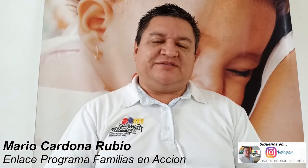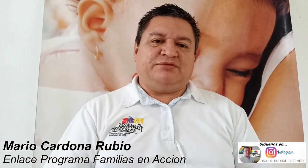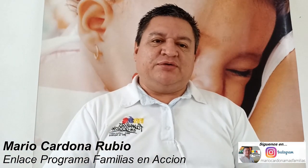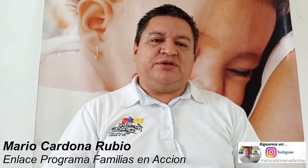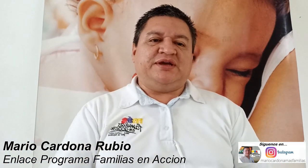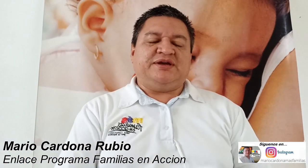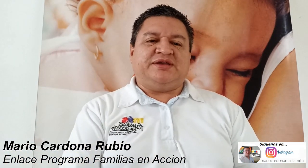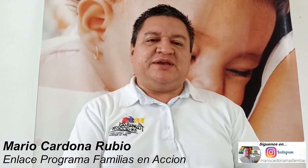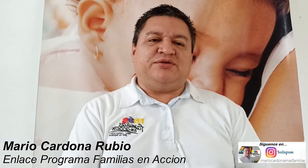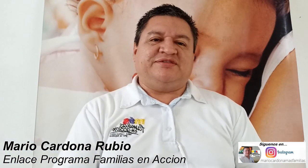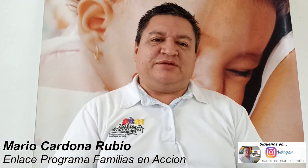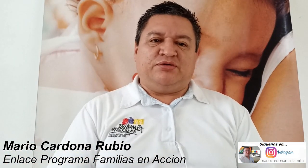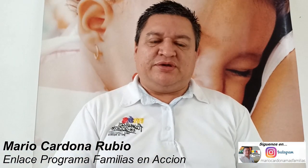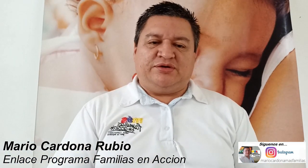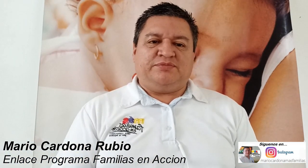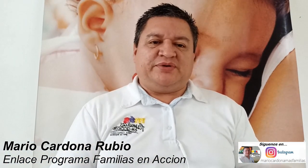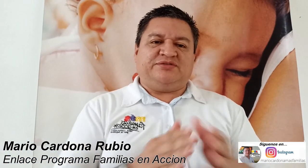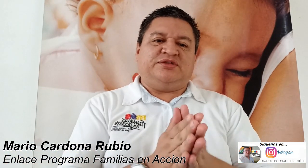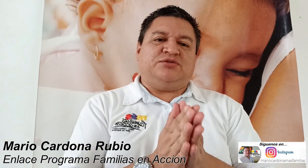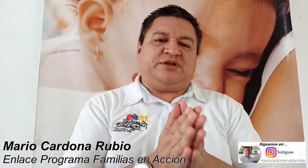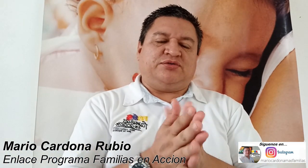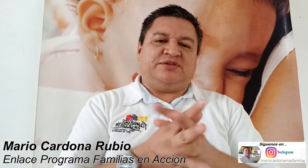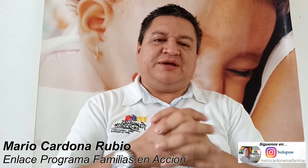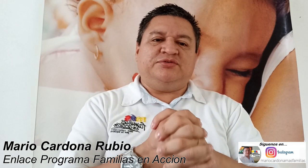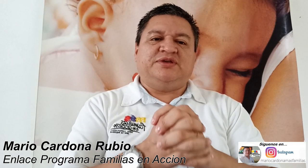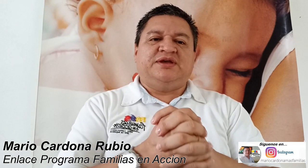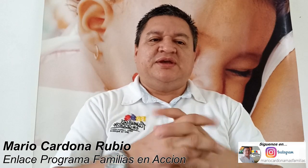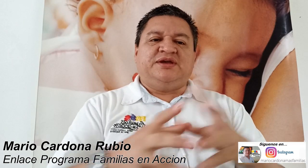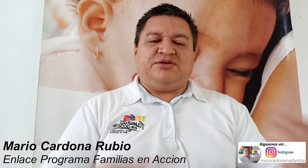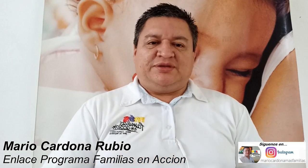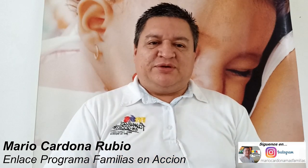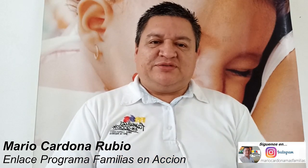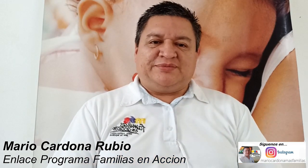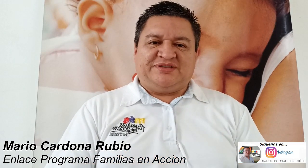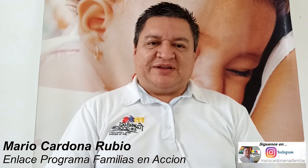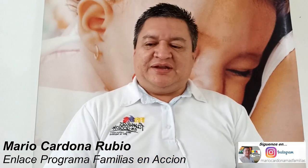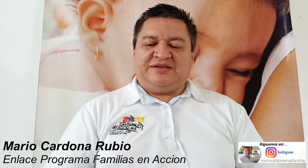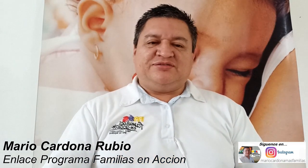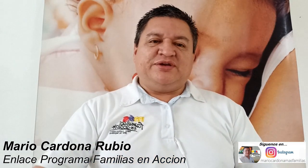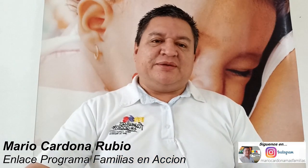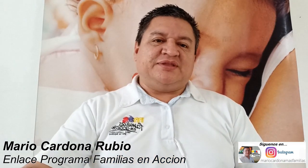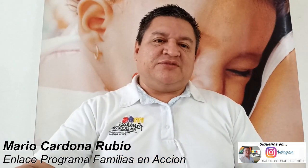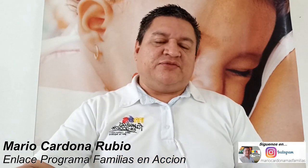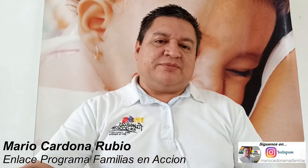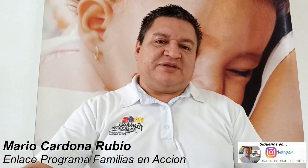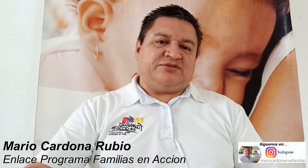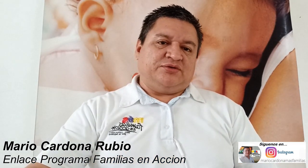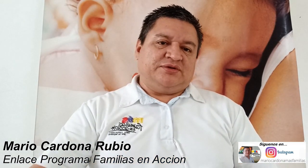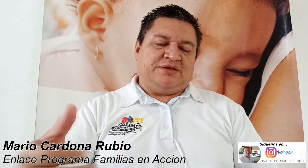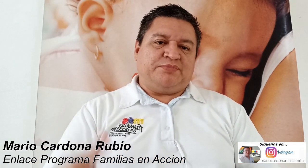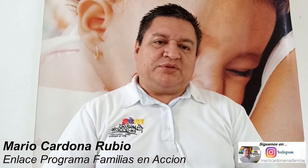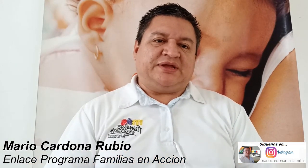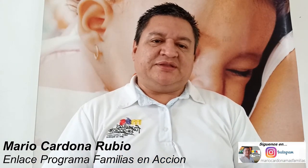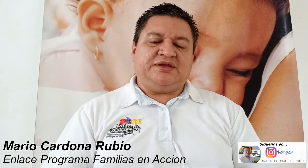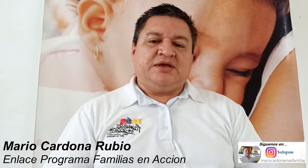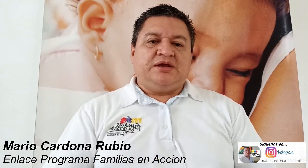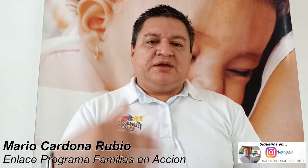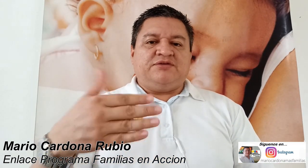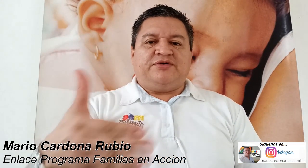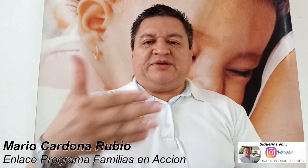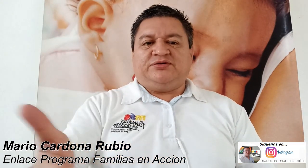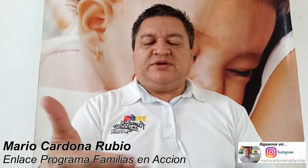en este nuevo día y con este nuevo video pues donde nos encontramos y donde me gusta pues entregarles lógicamente información